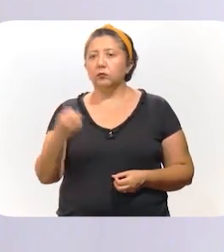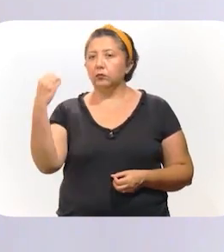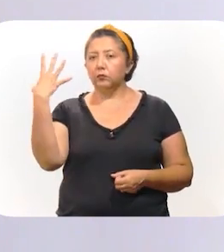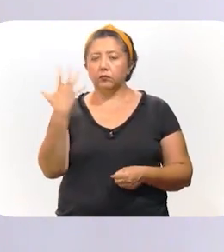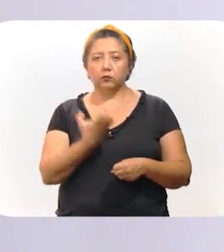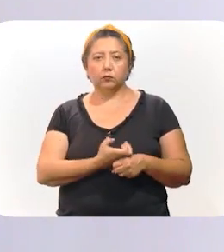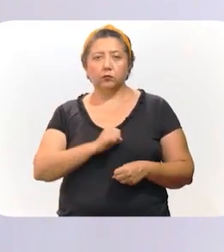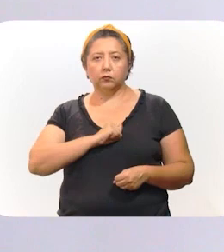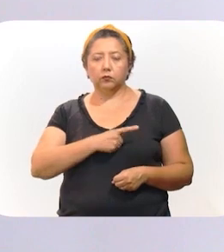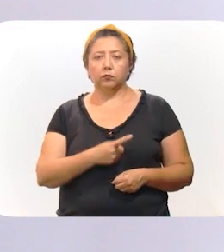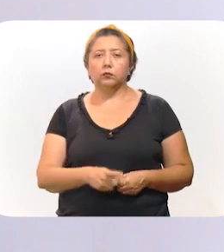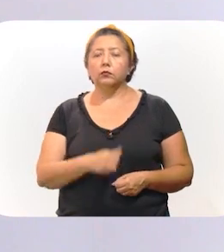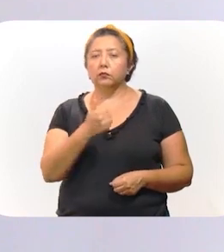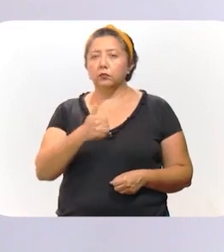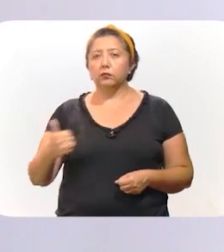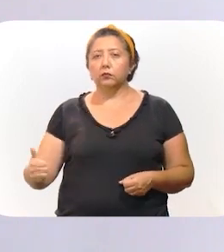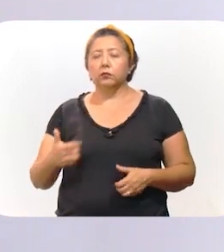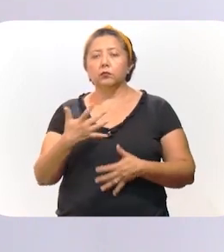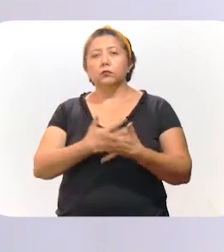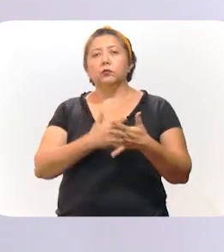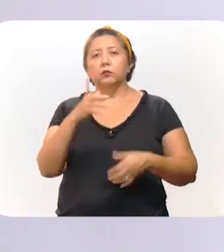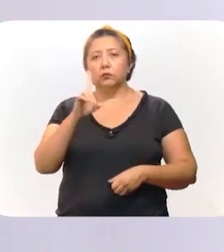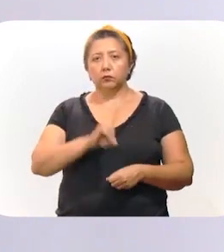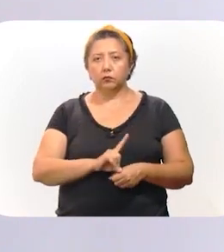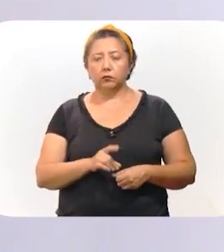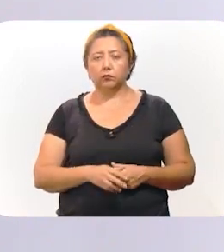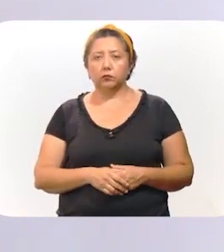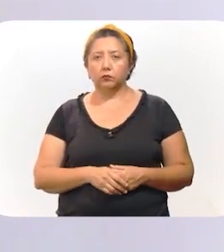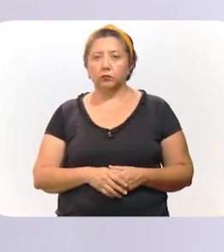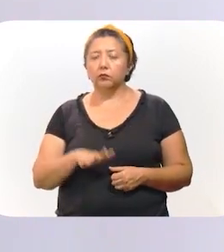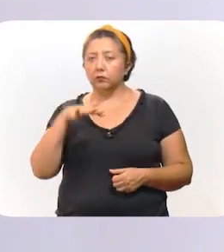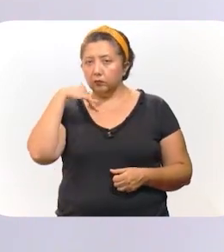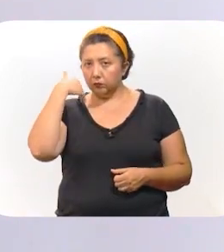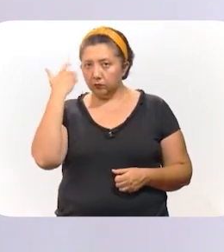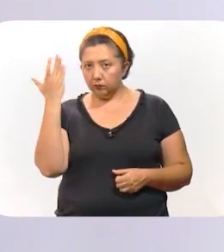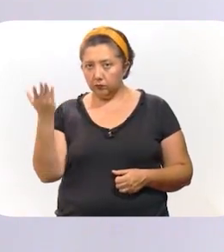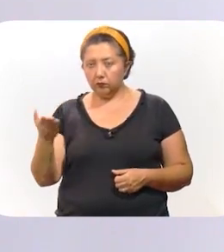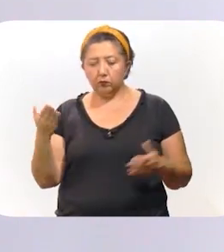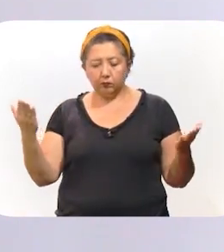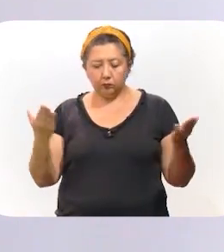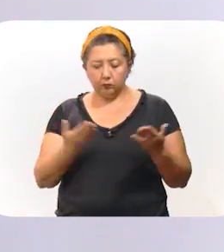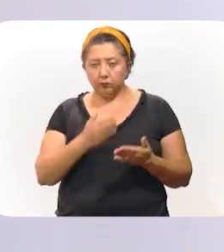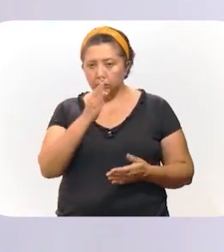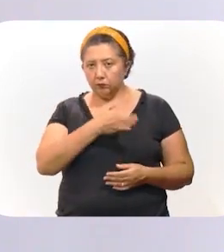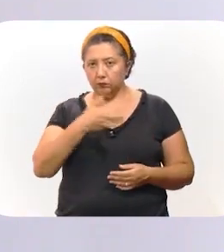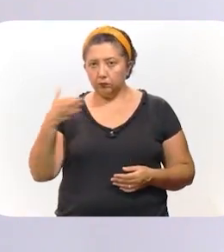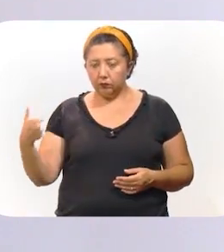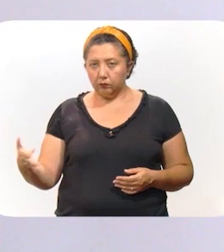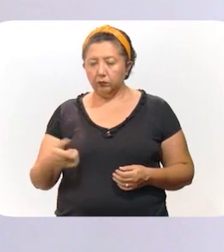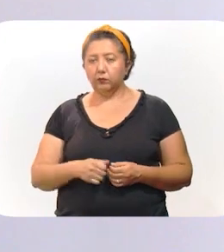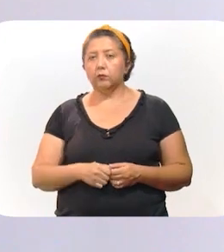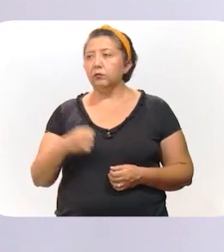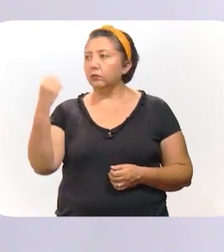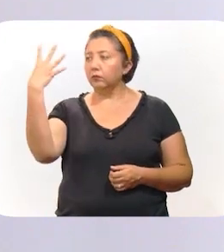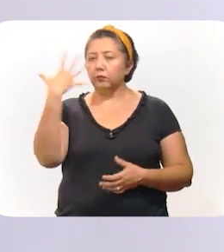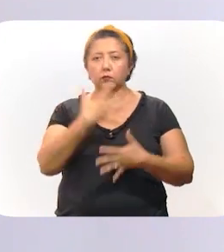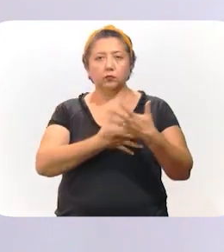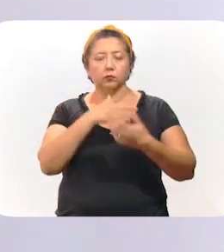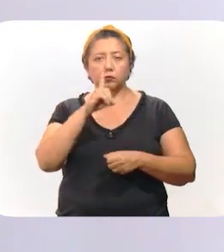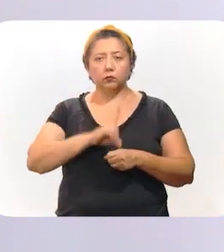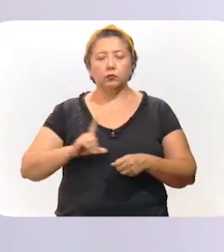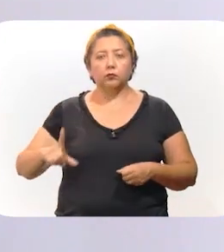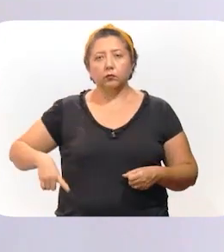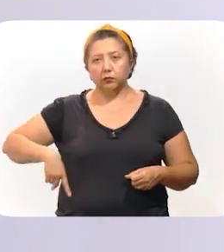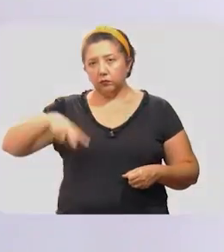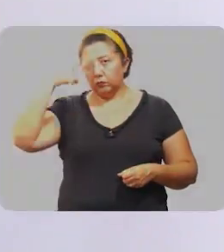semáforo estatal de salud se va a dar a conocer cada 15 días, con la finalidad de homologar fechas de presentación con el semáforo quincenal